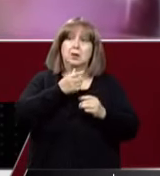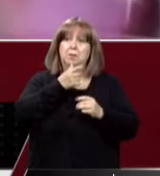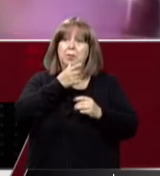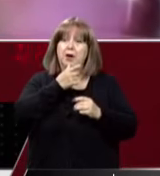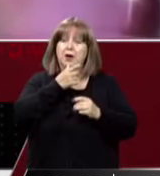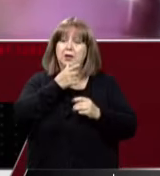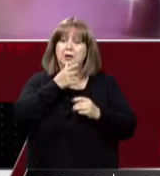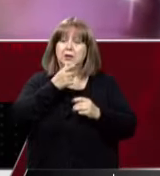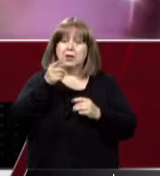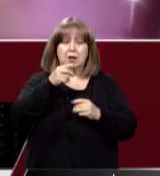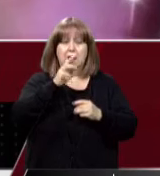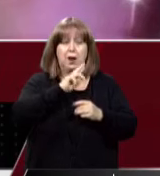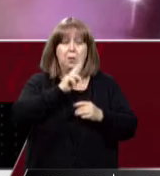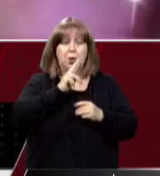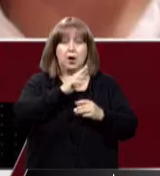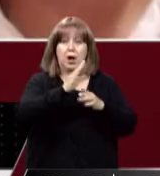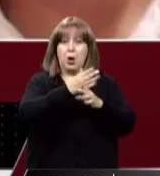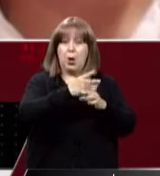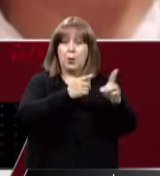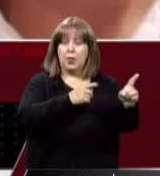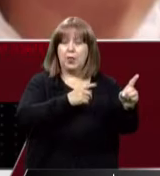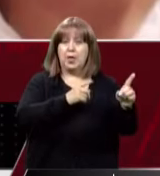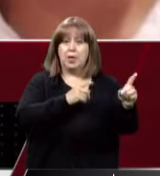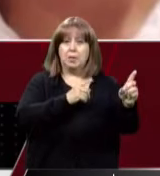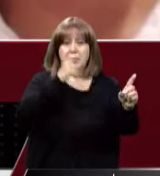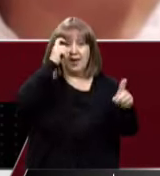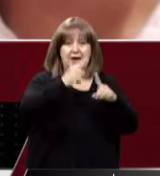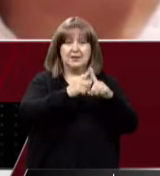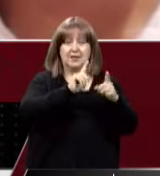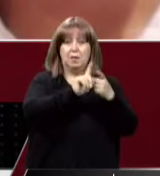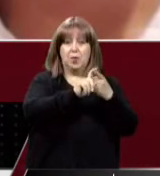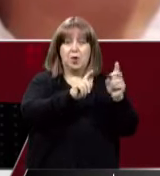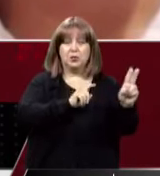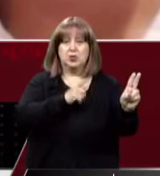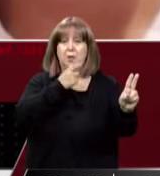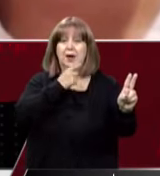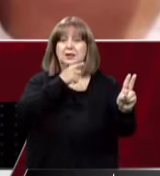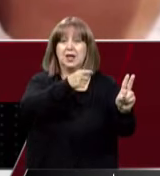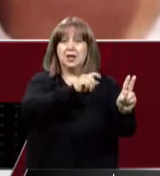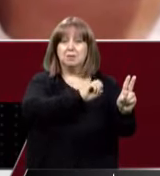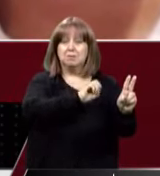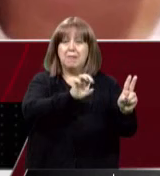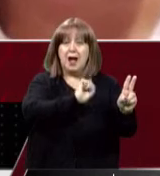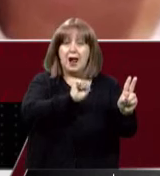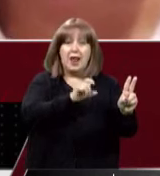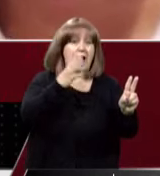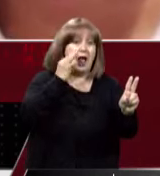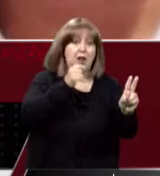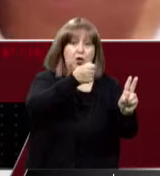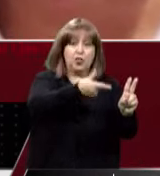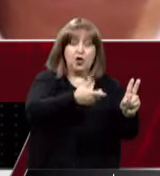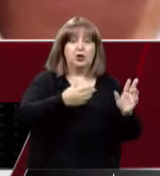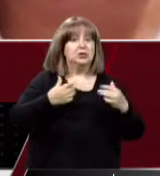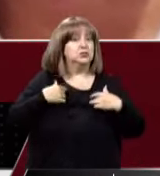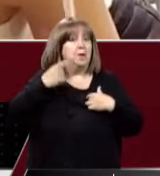sano. ¿Y qué relación tenías con ella, con Karen? No tenía ninguna relación con ella. Yo